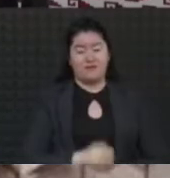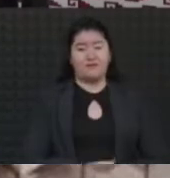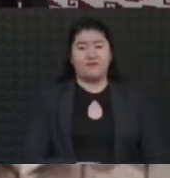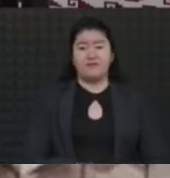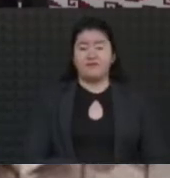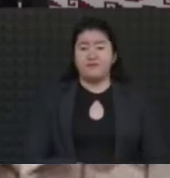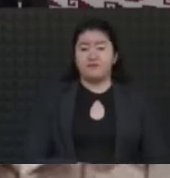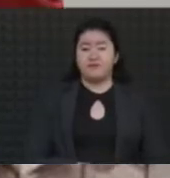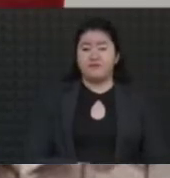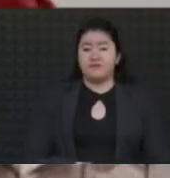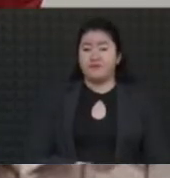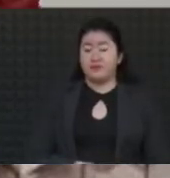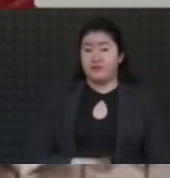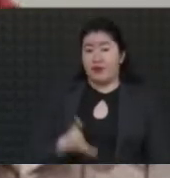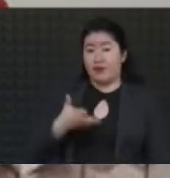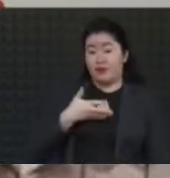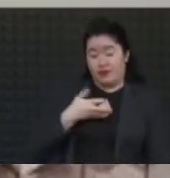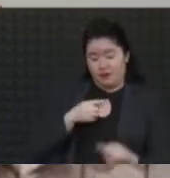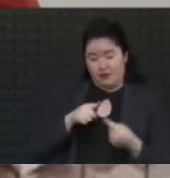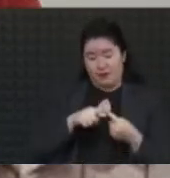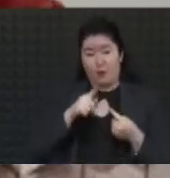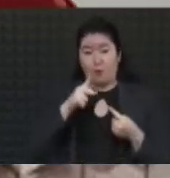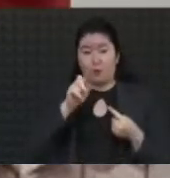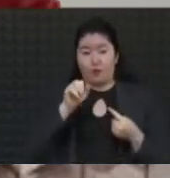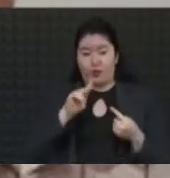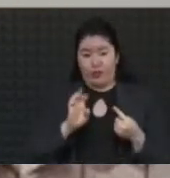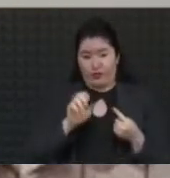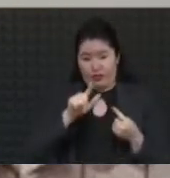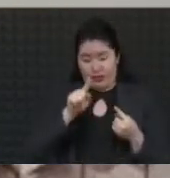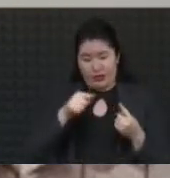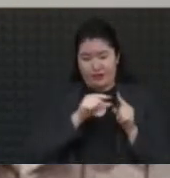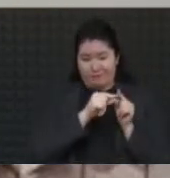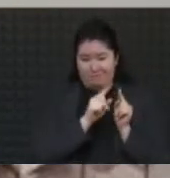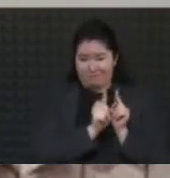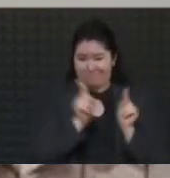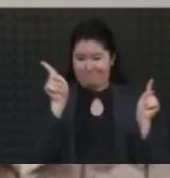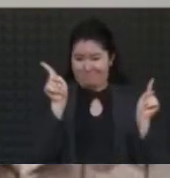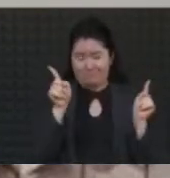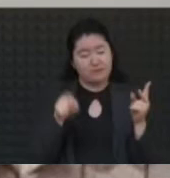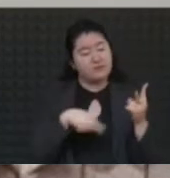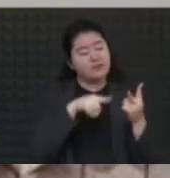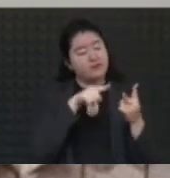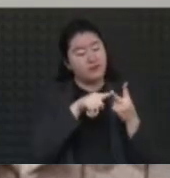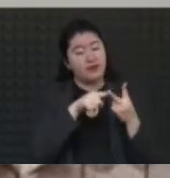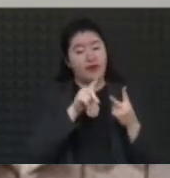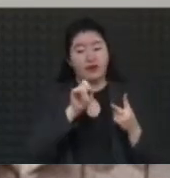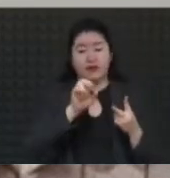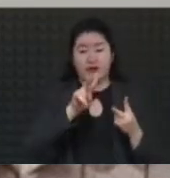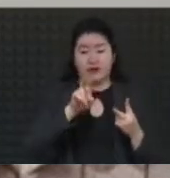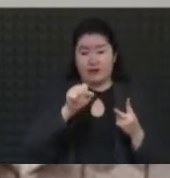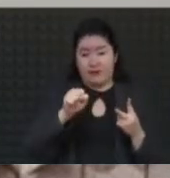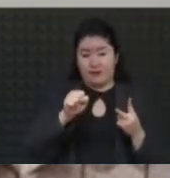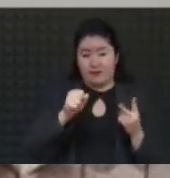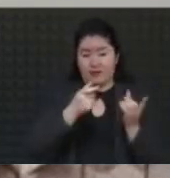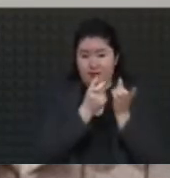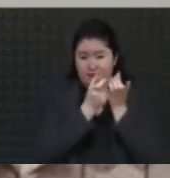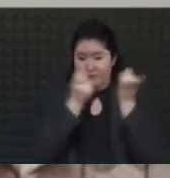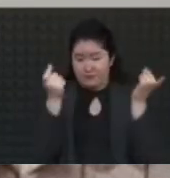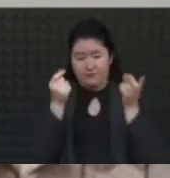Son Y puntales, con eso, traves y diafragmas. Puntales, traves y diafragmas. todas son de acero. Todas son de